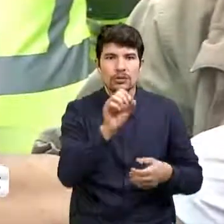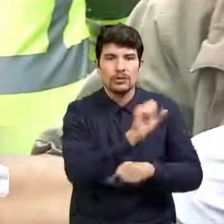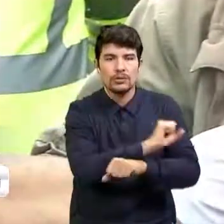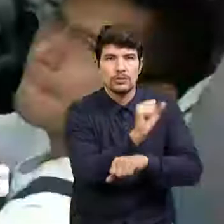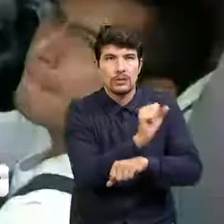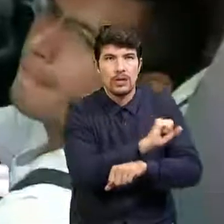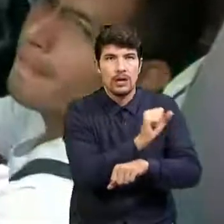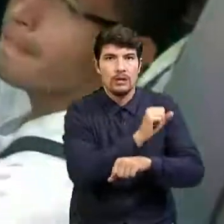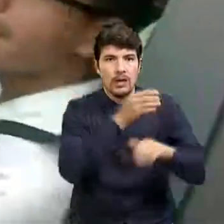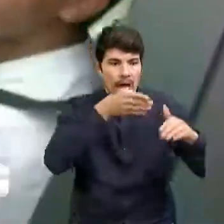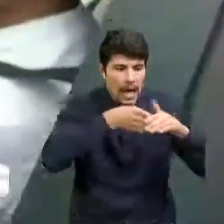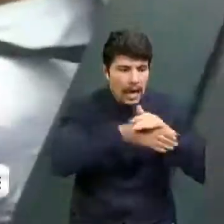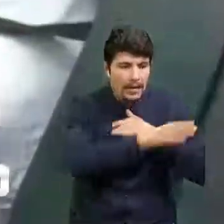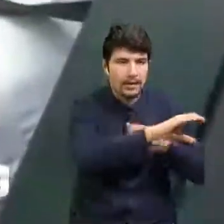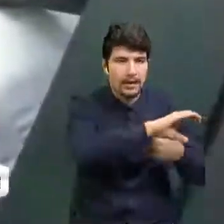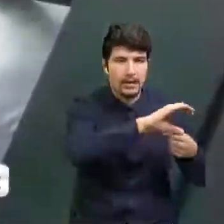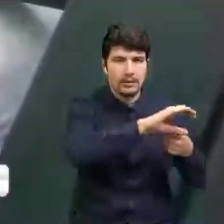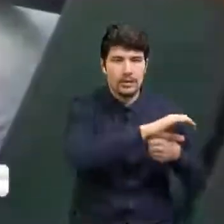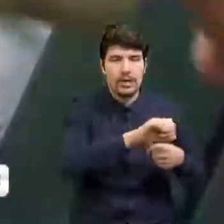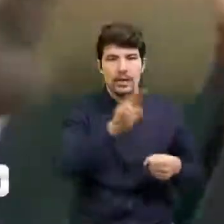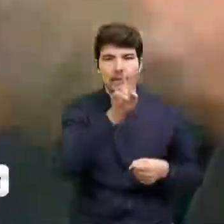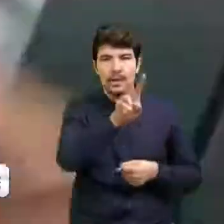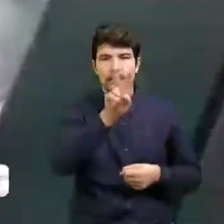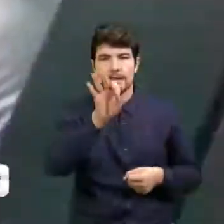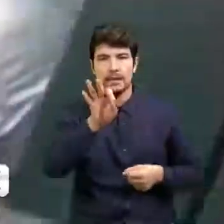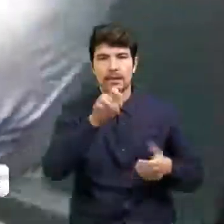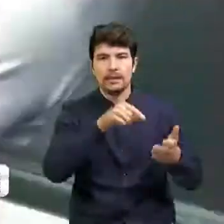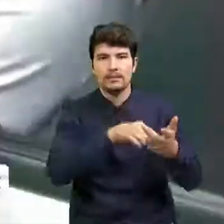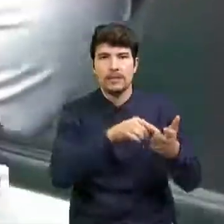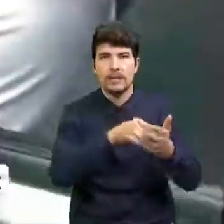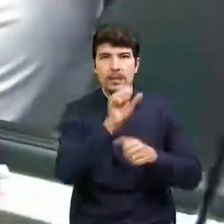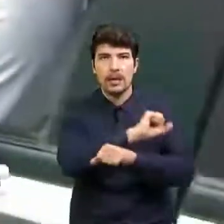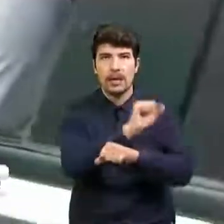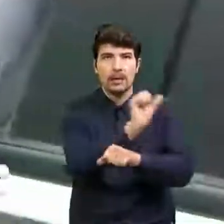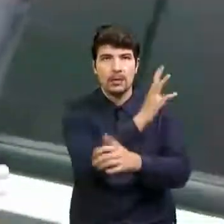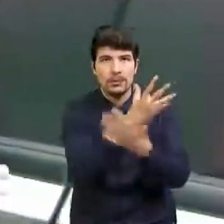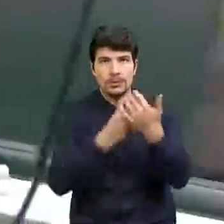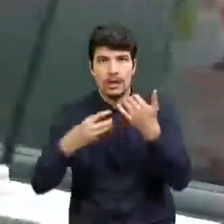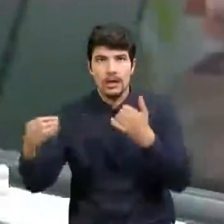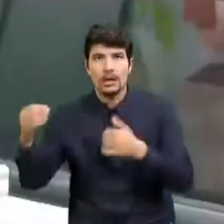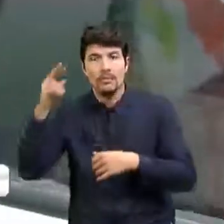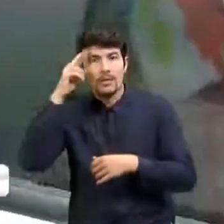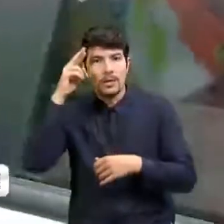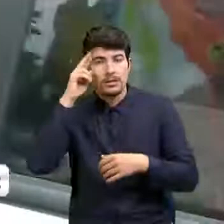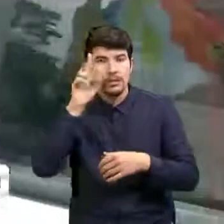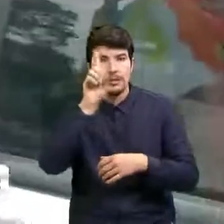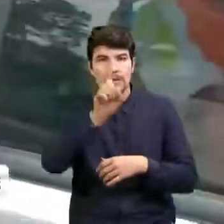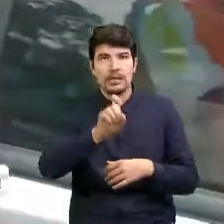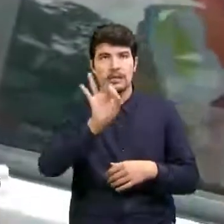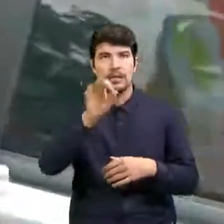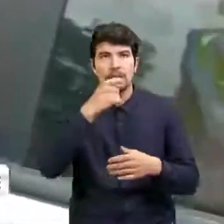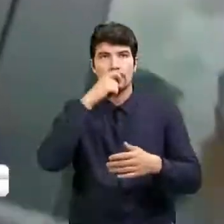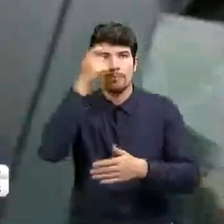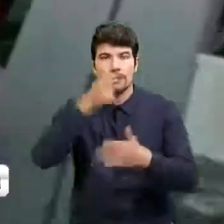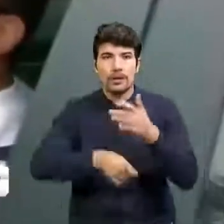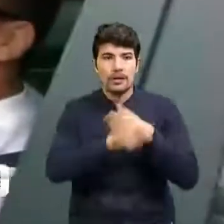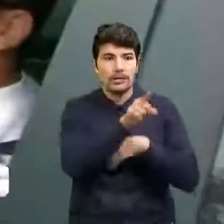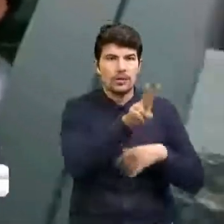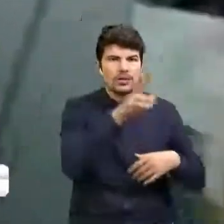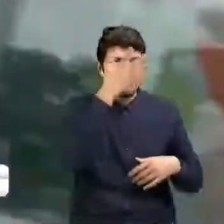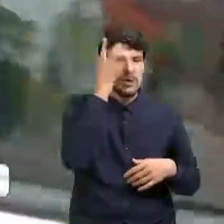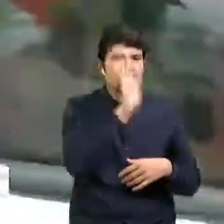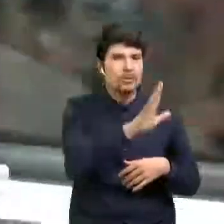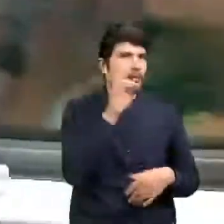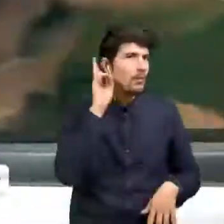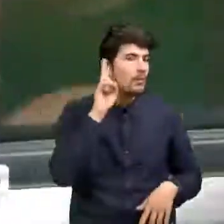que ingresaron y 23.000 que salieron. En total se impusieron 63 comparendos, 12 de estos por